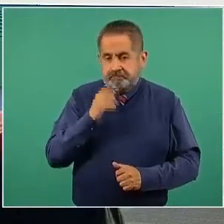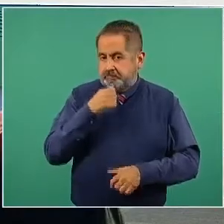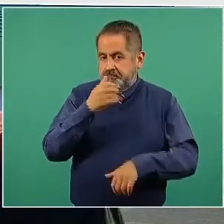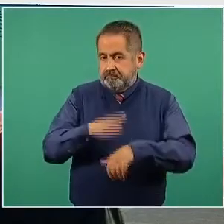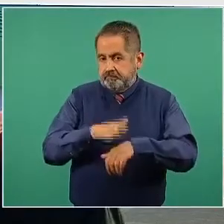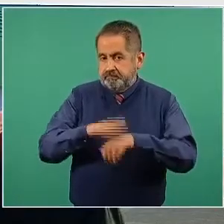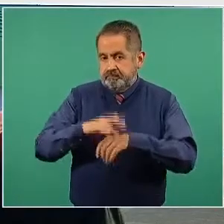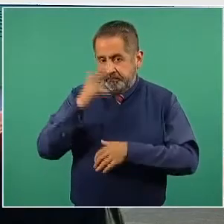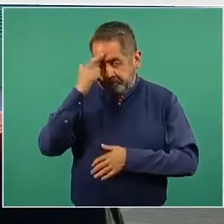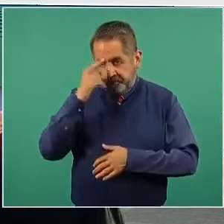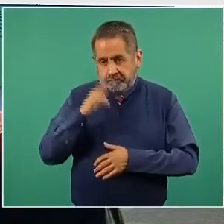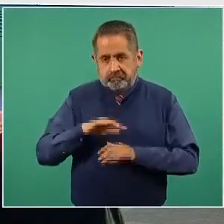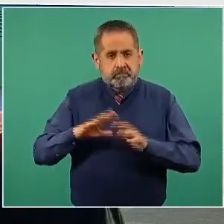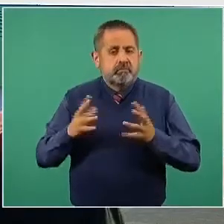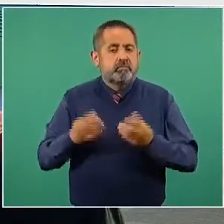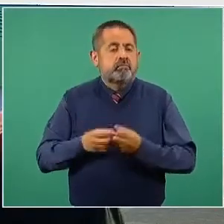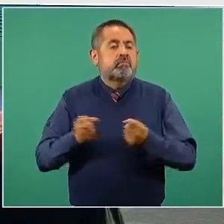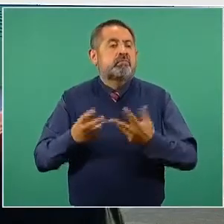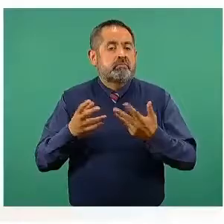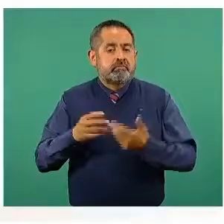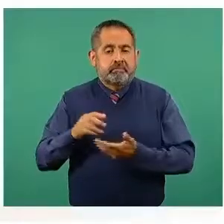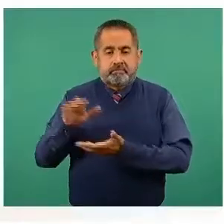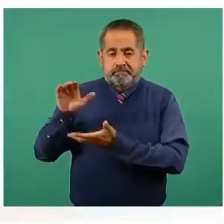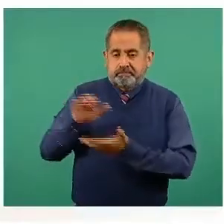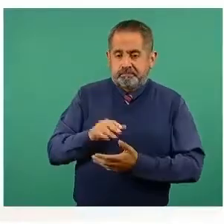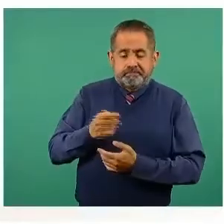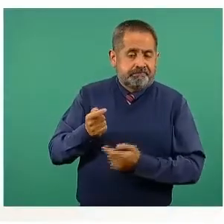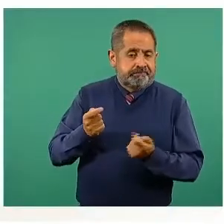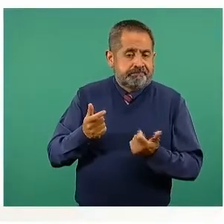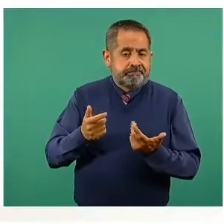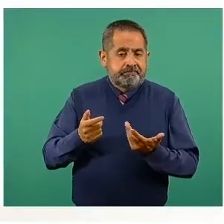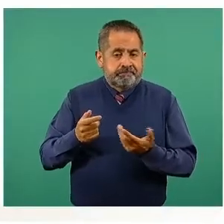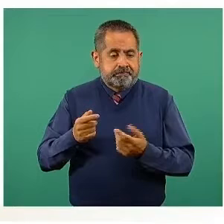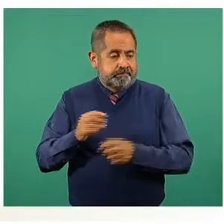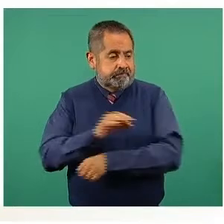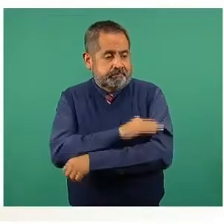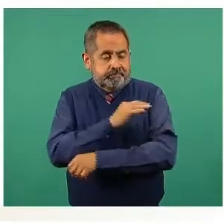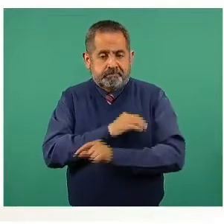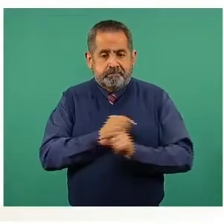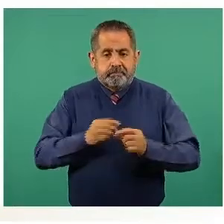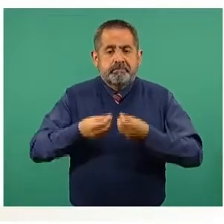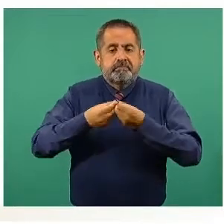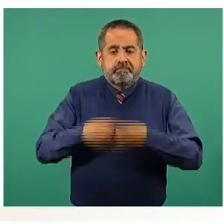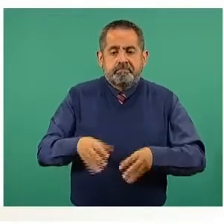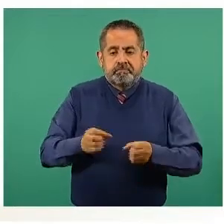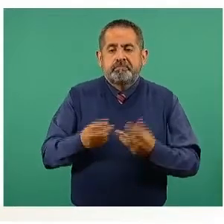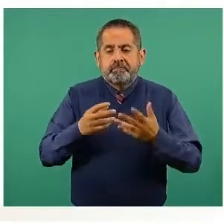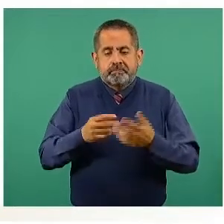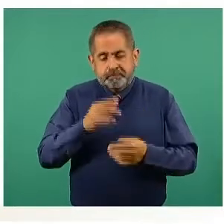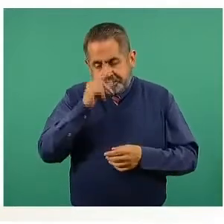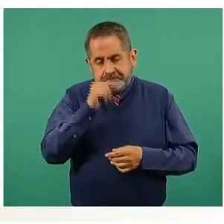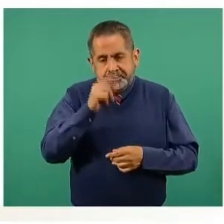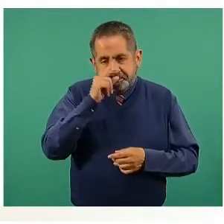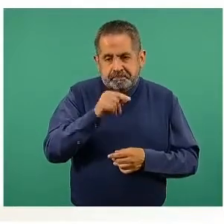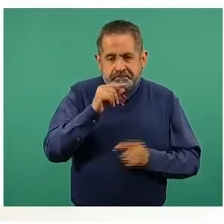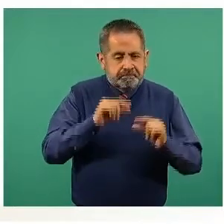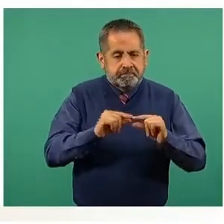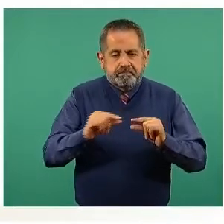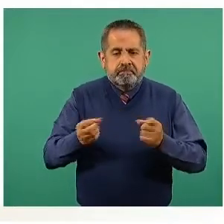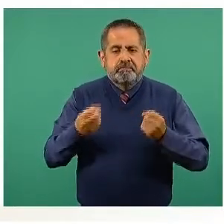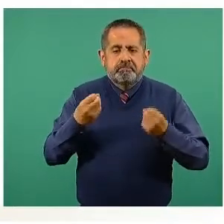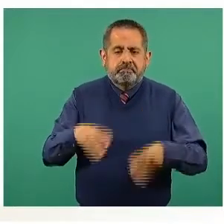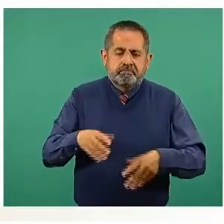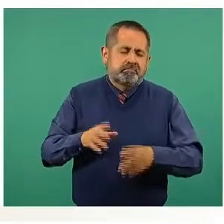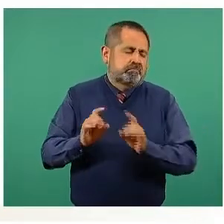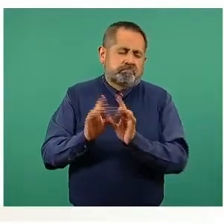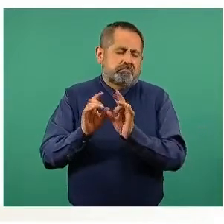recordar el número tan pequeño y la proporción tan pequeña de vacunas no aprovechadas que por distintas razones